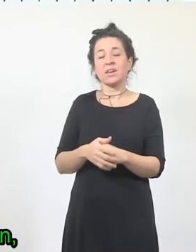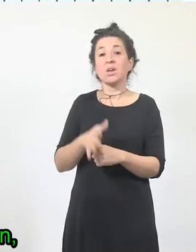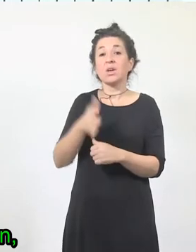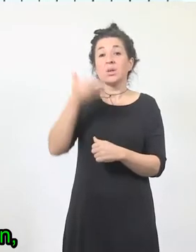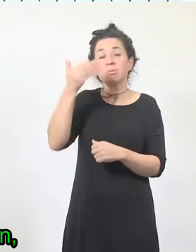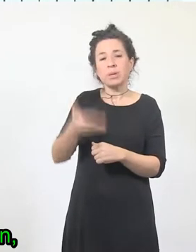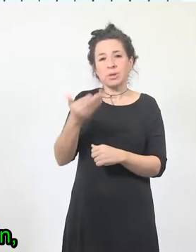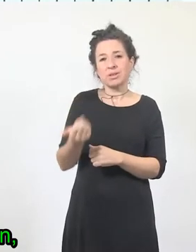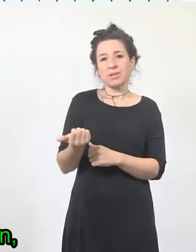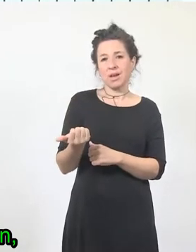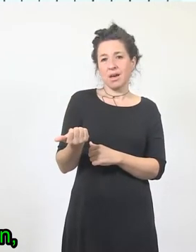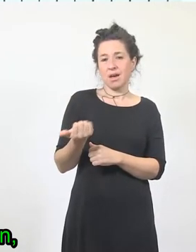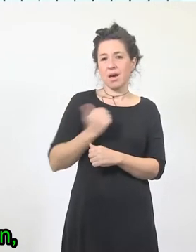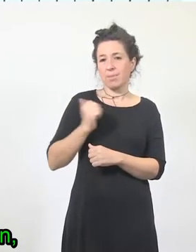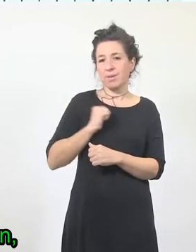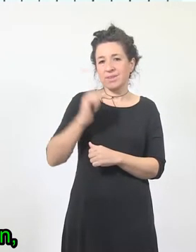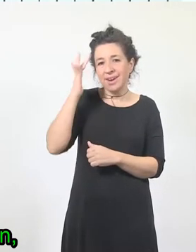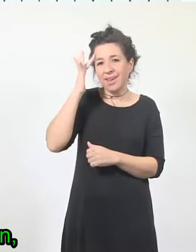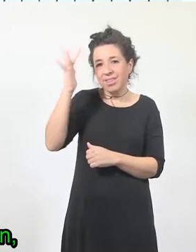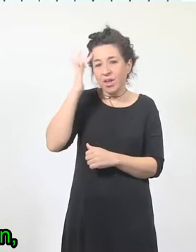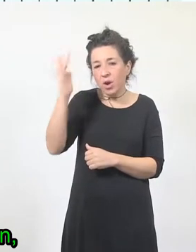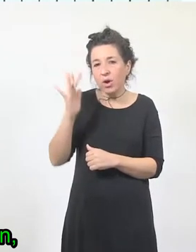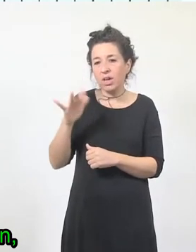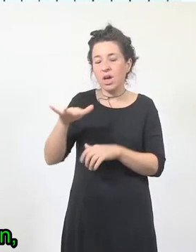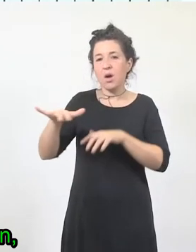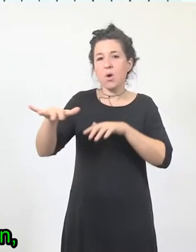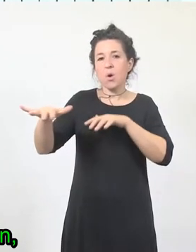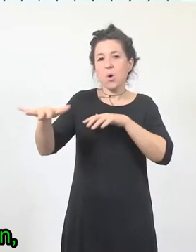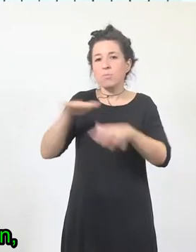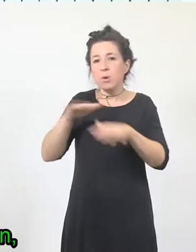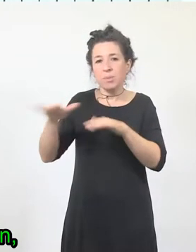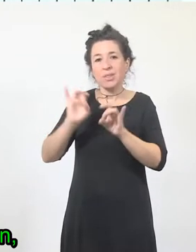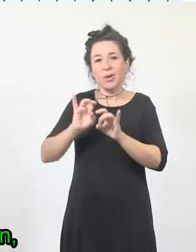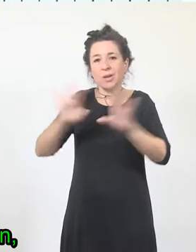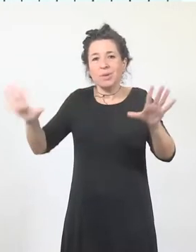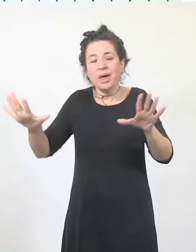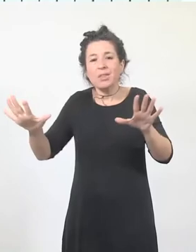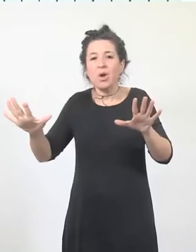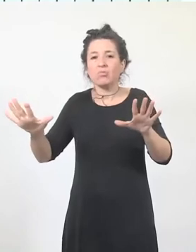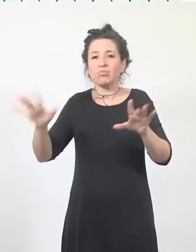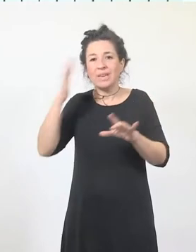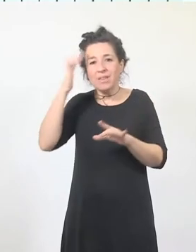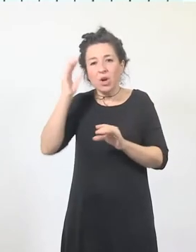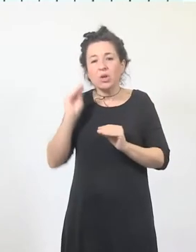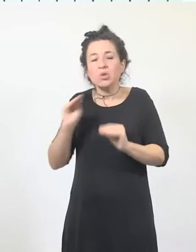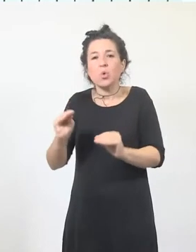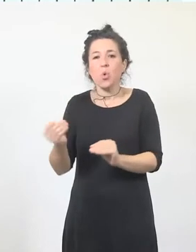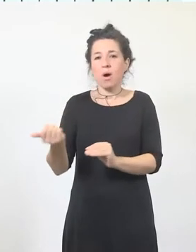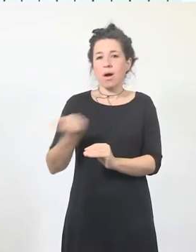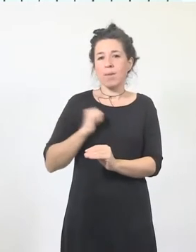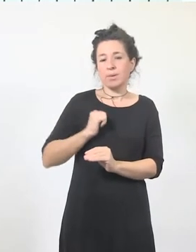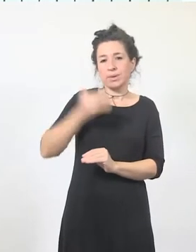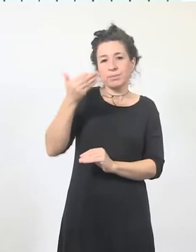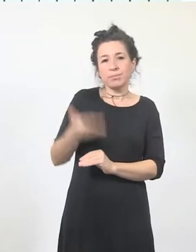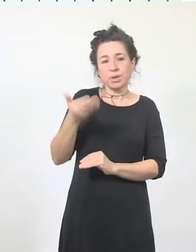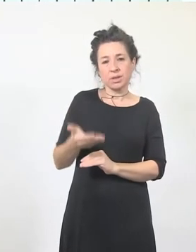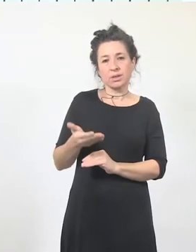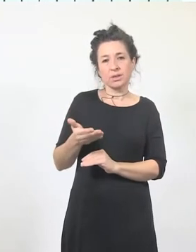muy importante aprovechar esas ideologías del movimiento de liberación, pero intentar